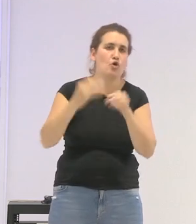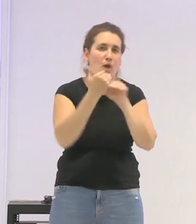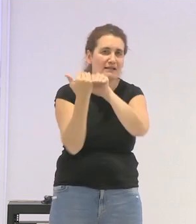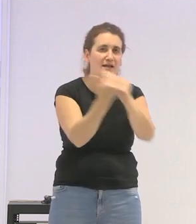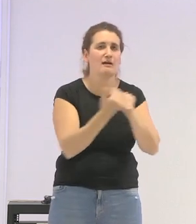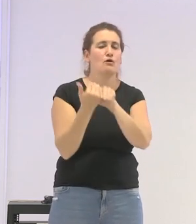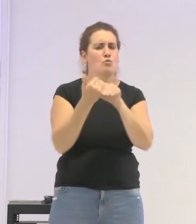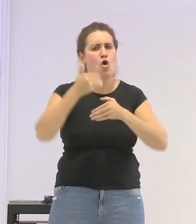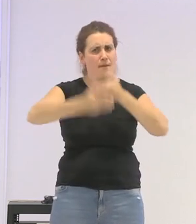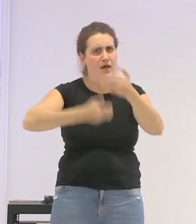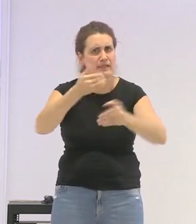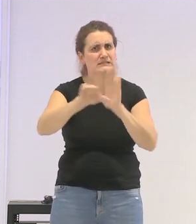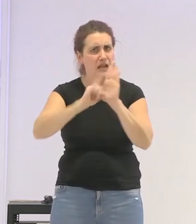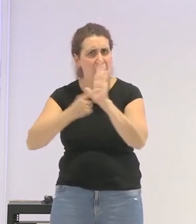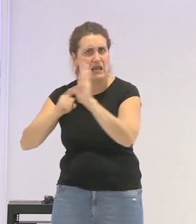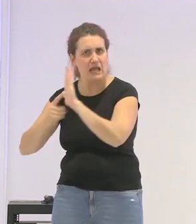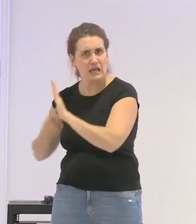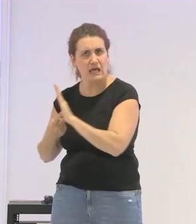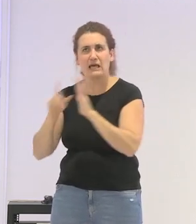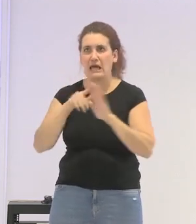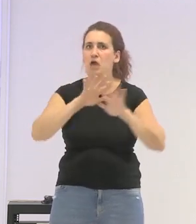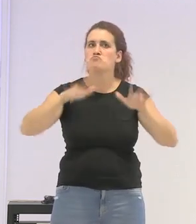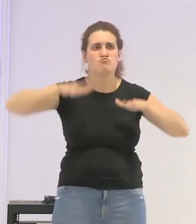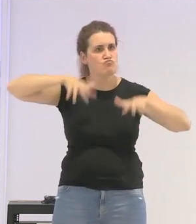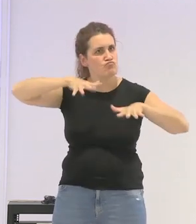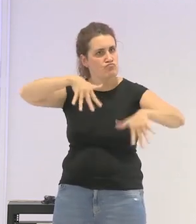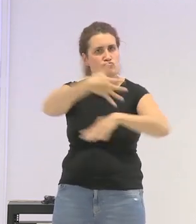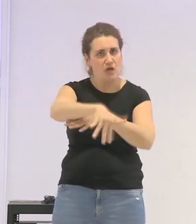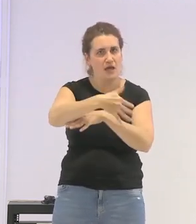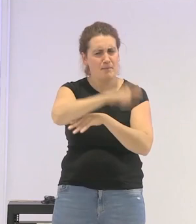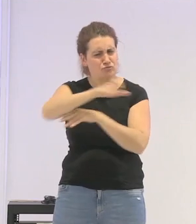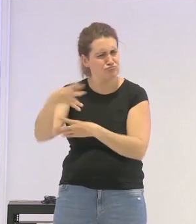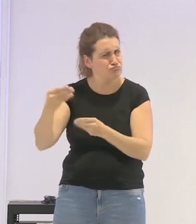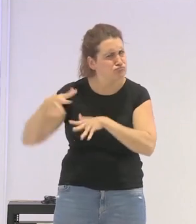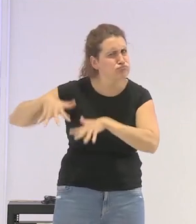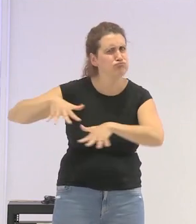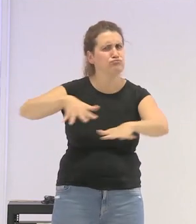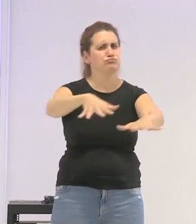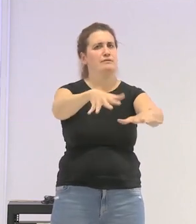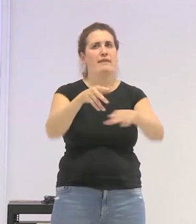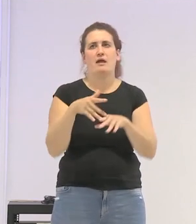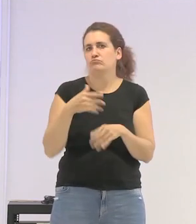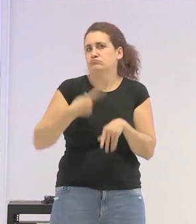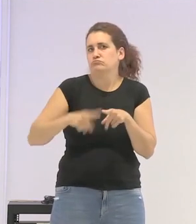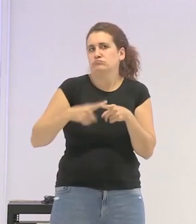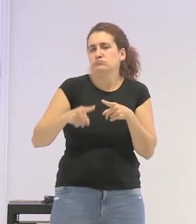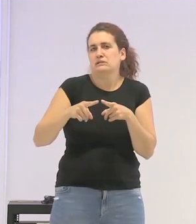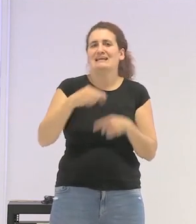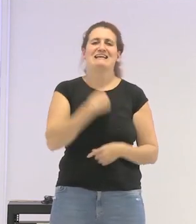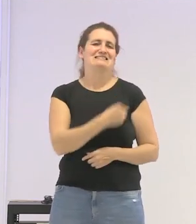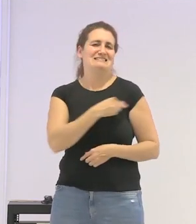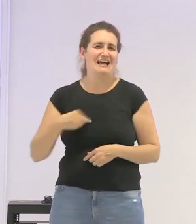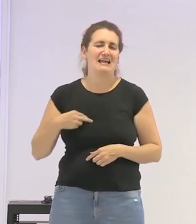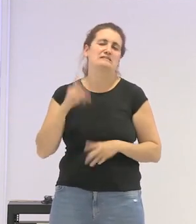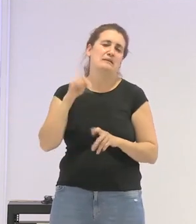avances legislativos que precisamente provocaron una gran movilización de calle de fundamentalismos cristianos, la conferencia